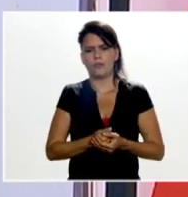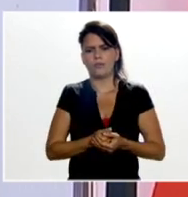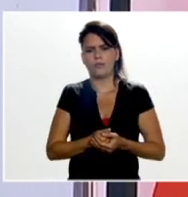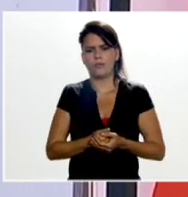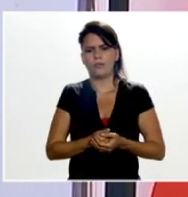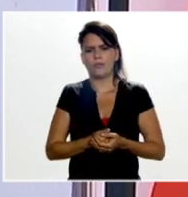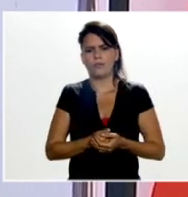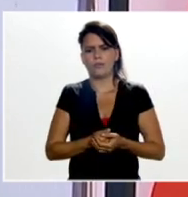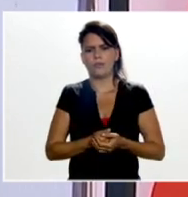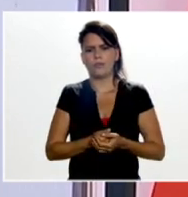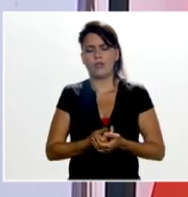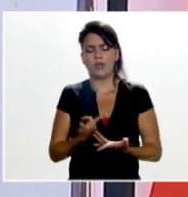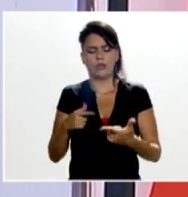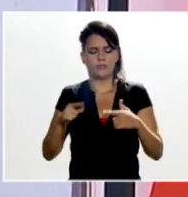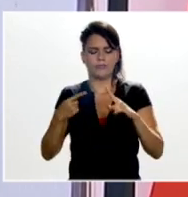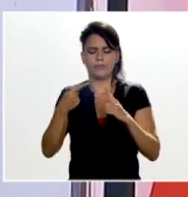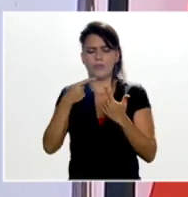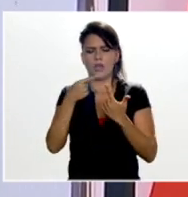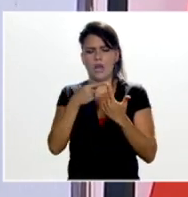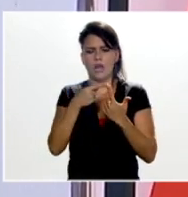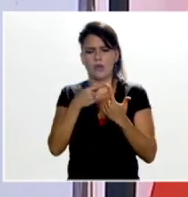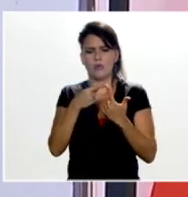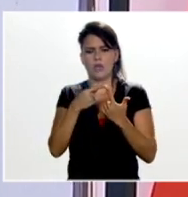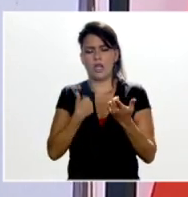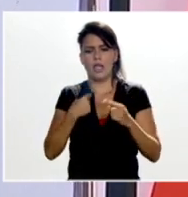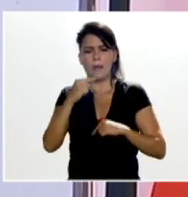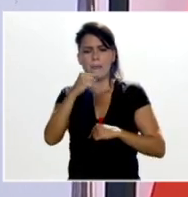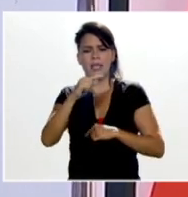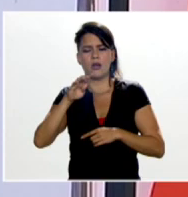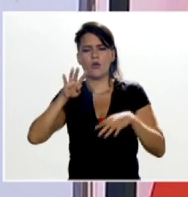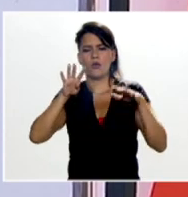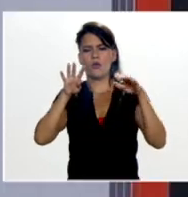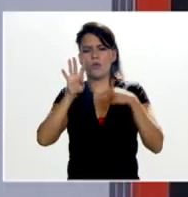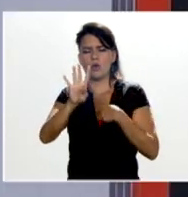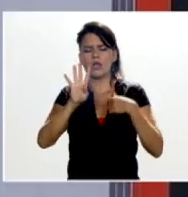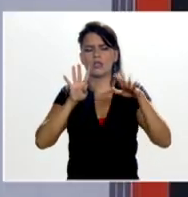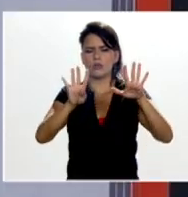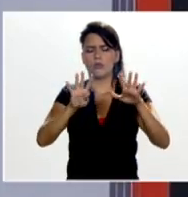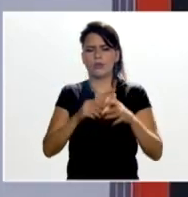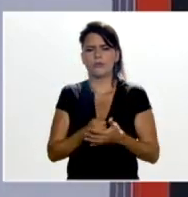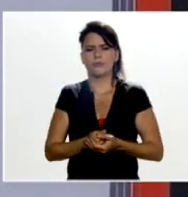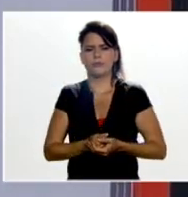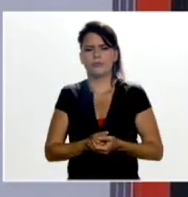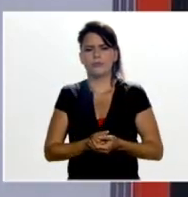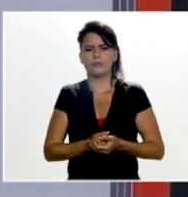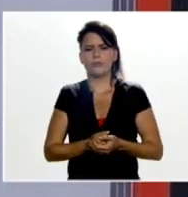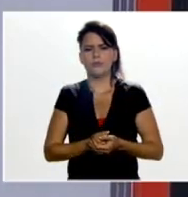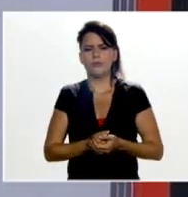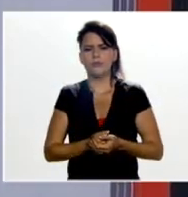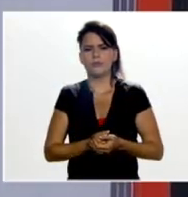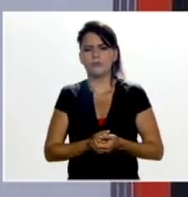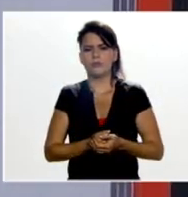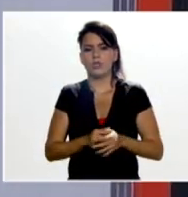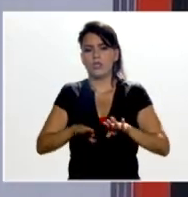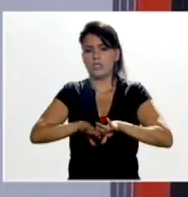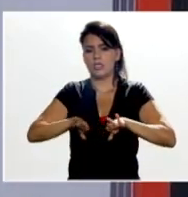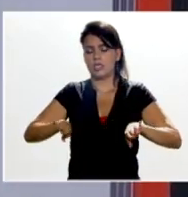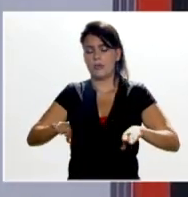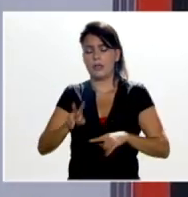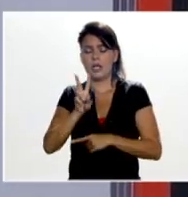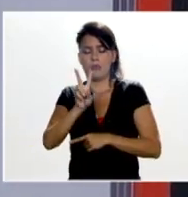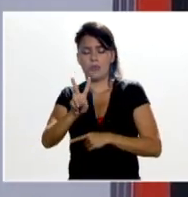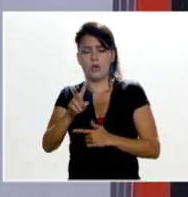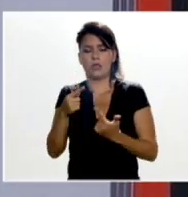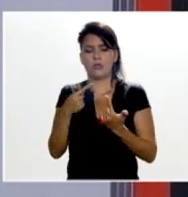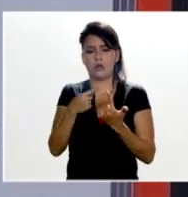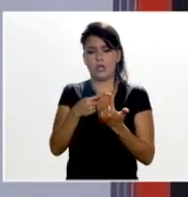Quedaría la raíz cuadrada de menos 49. Aquí separamos en dos raíces por una propiedad de